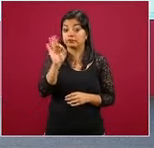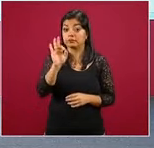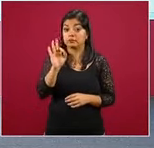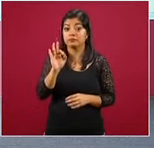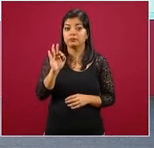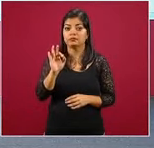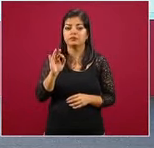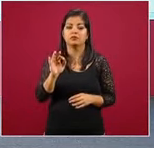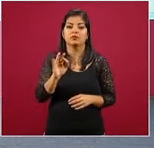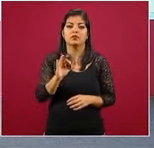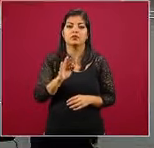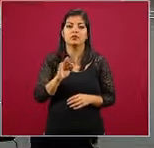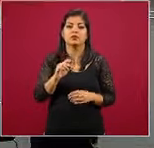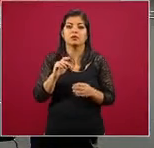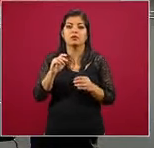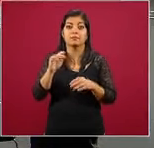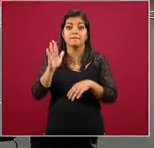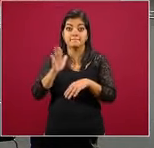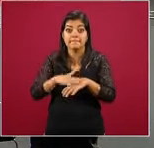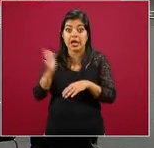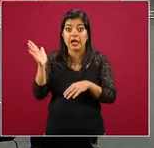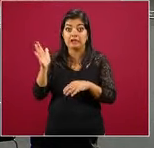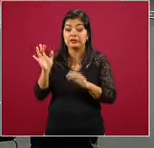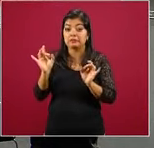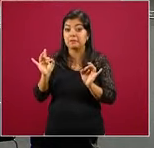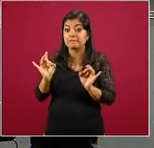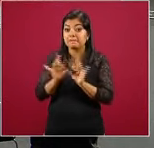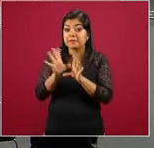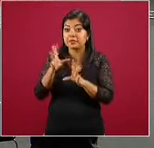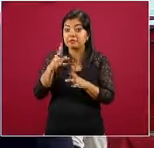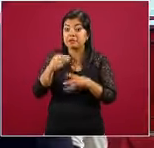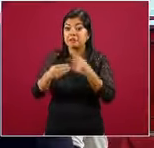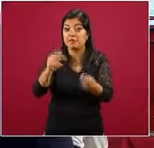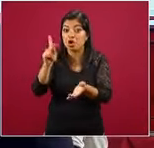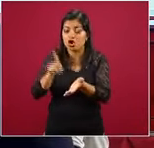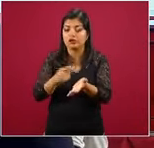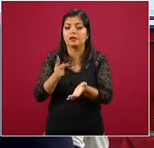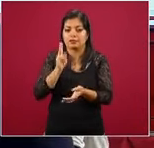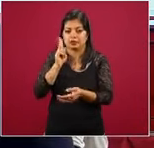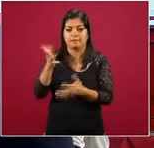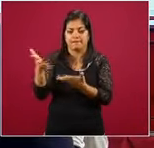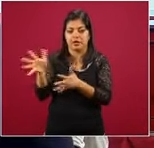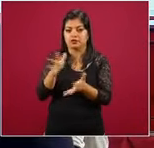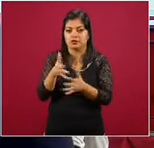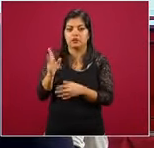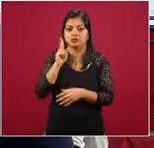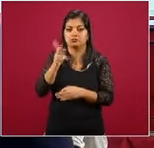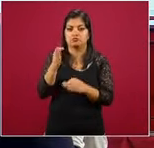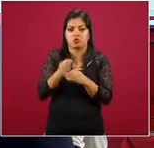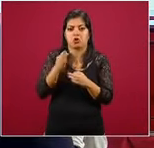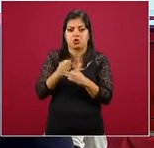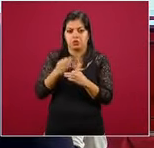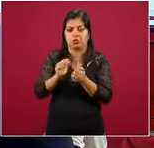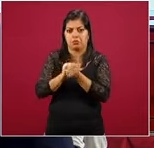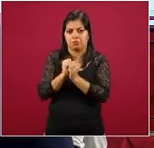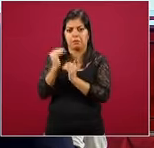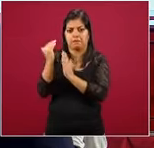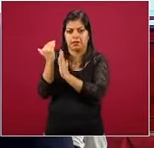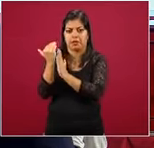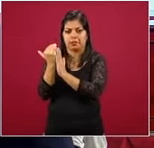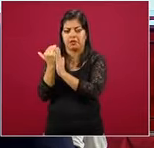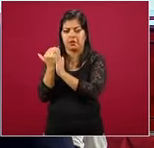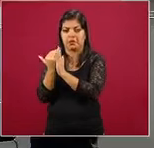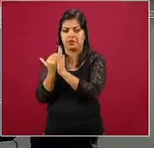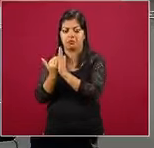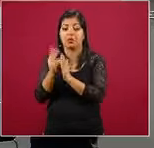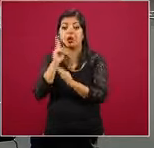iniciar algún tipo de rebrote, ahorita vamos a ver los municipios, al menos este muestra nuevamente una tendencia descendente. Vamos a ver